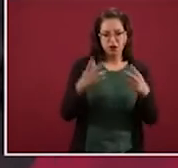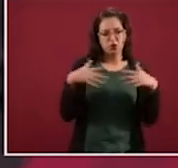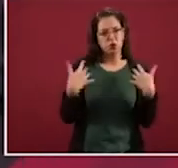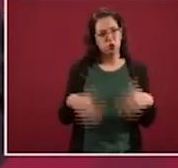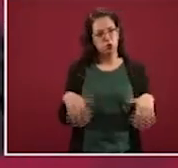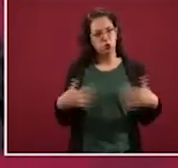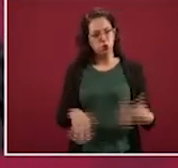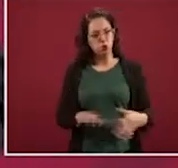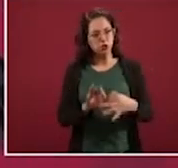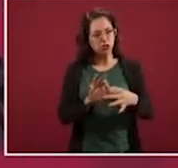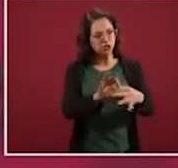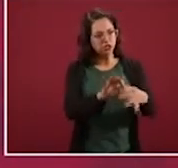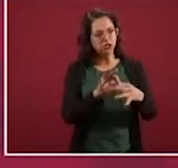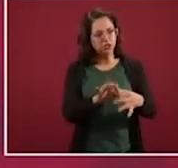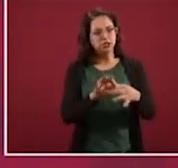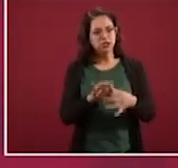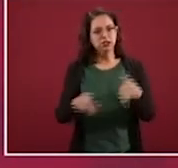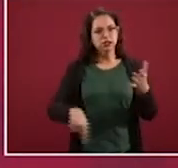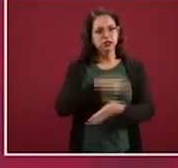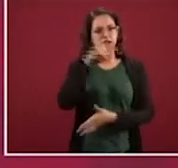es una región